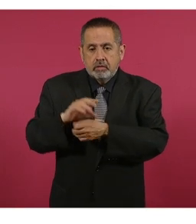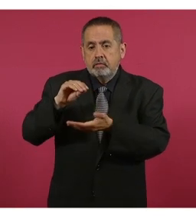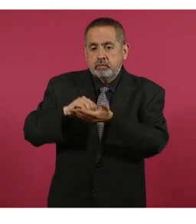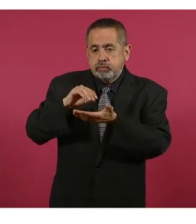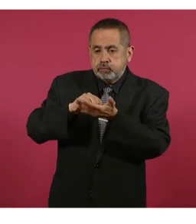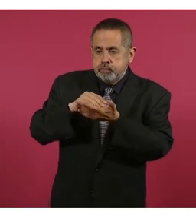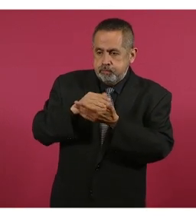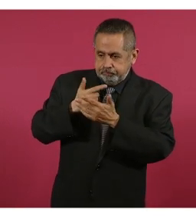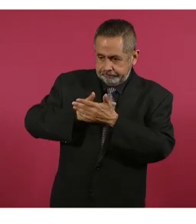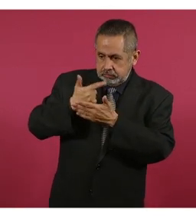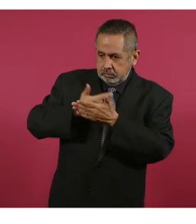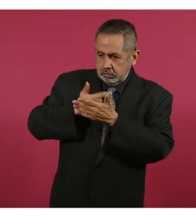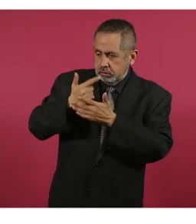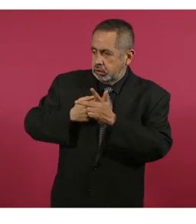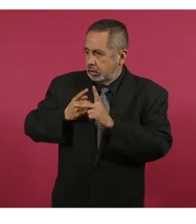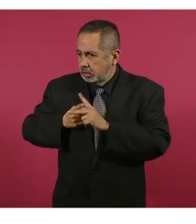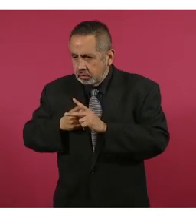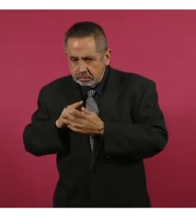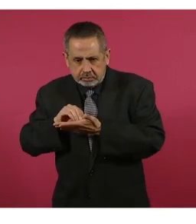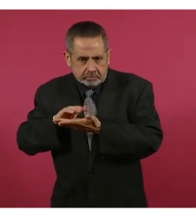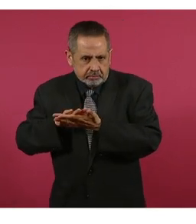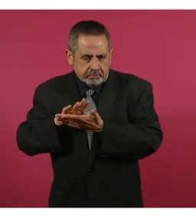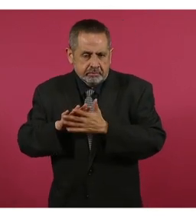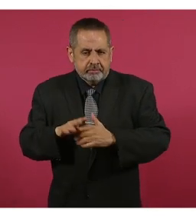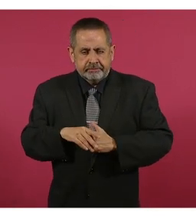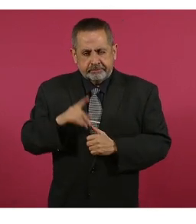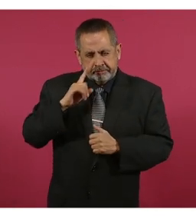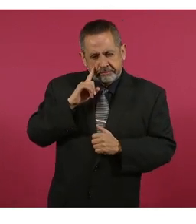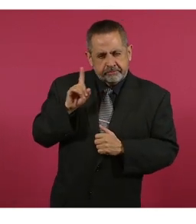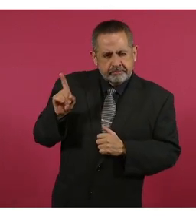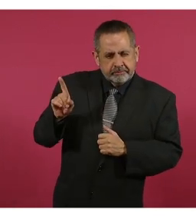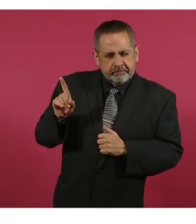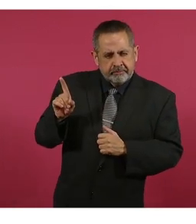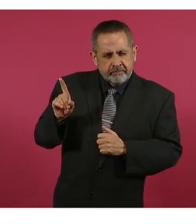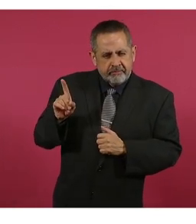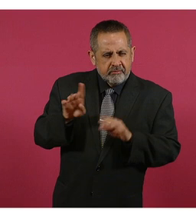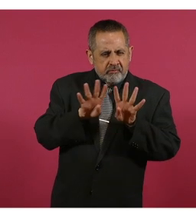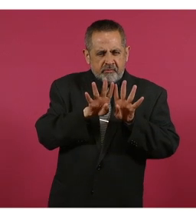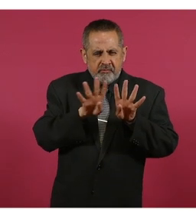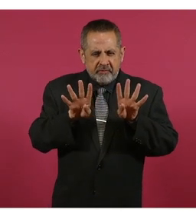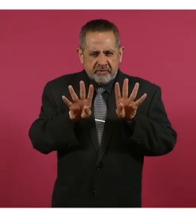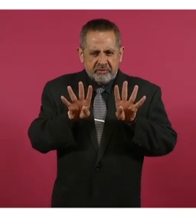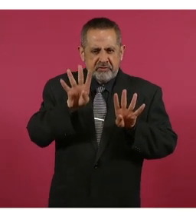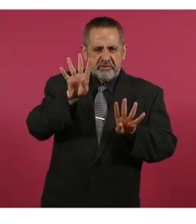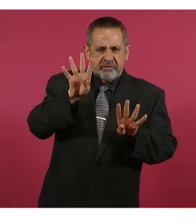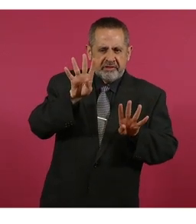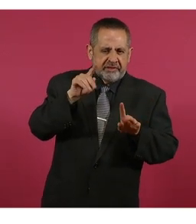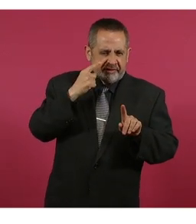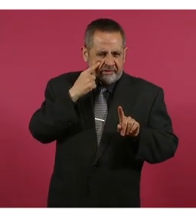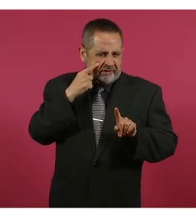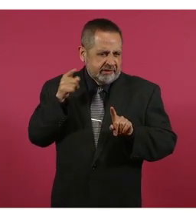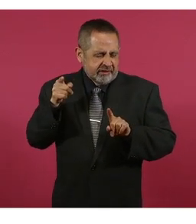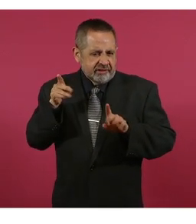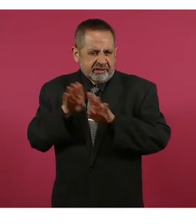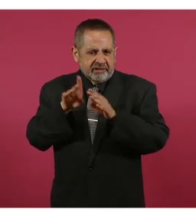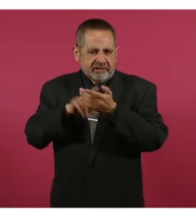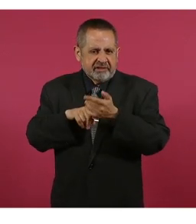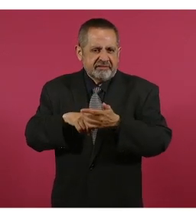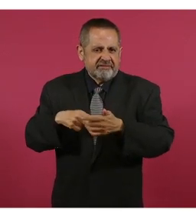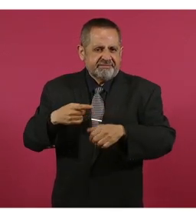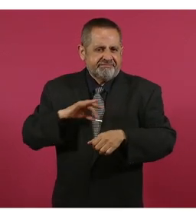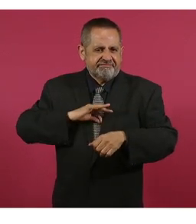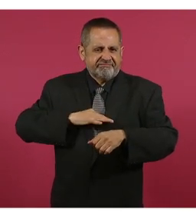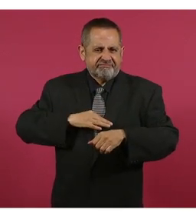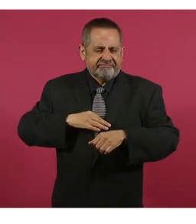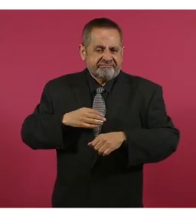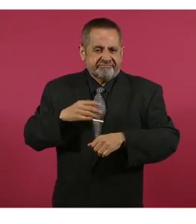datos preliminares, pero como pueden ver, si solamente ven la altura de las barras, que serían todos los cuadros de infecciones respiratorias